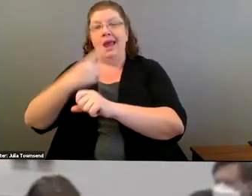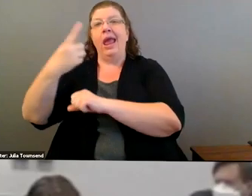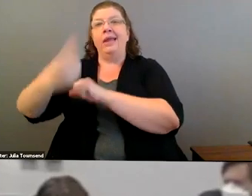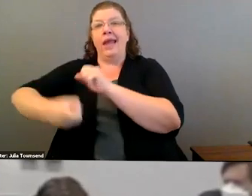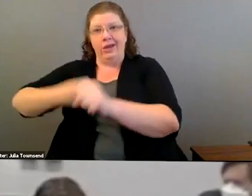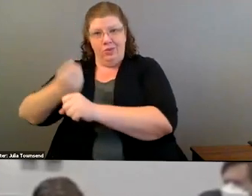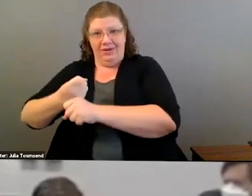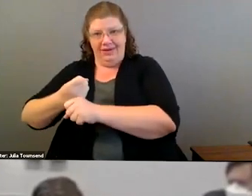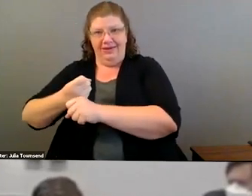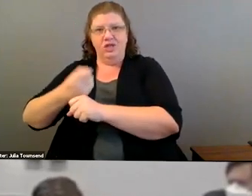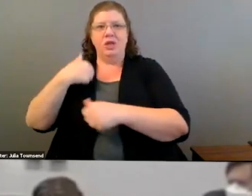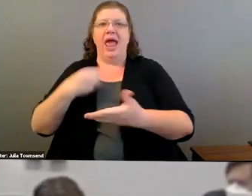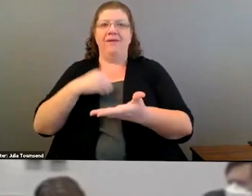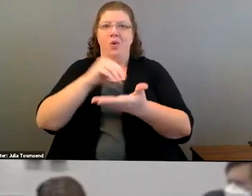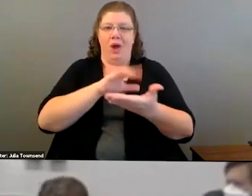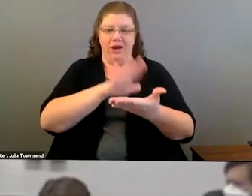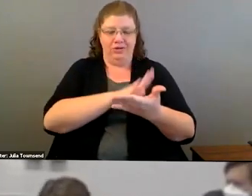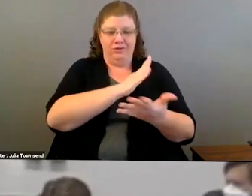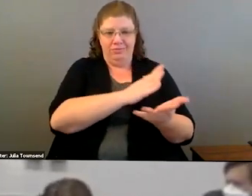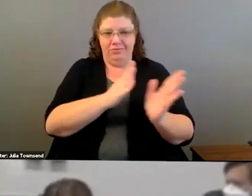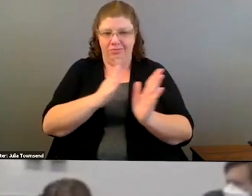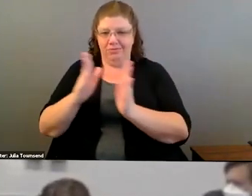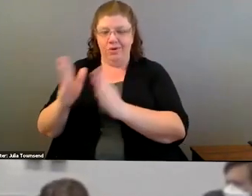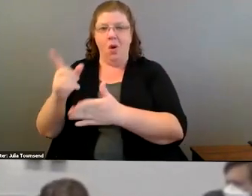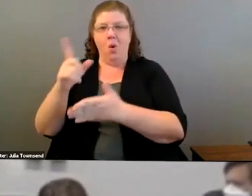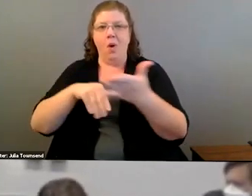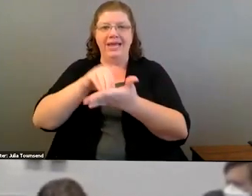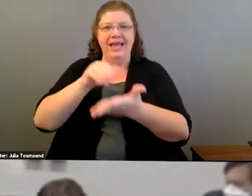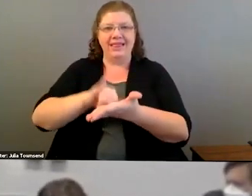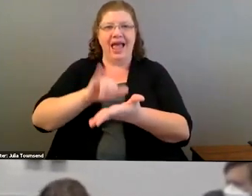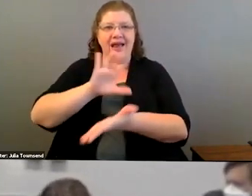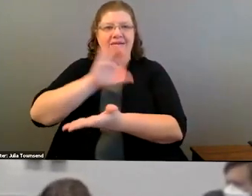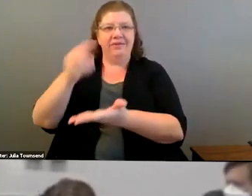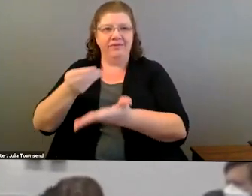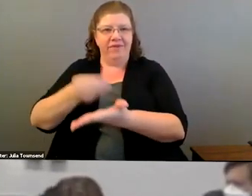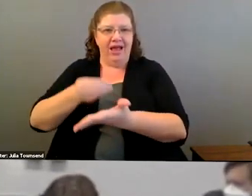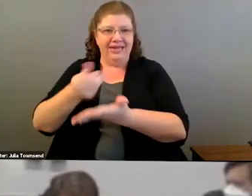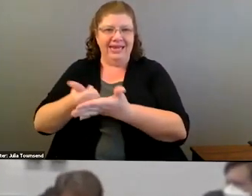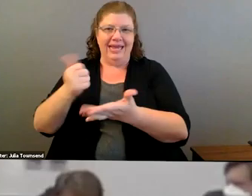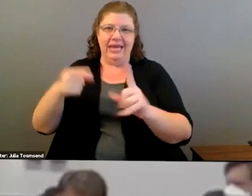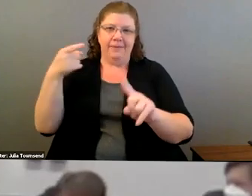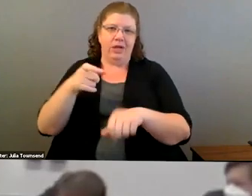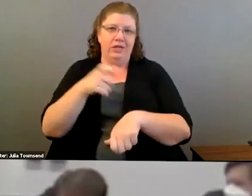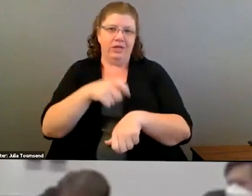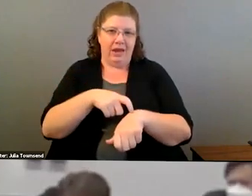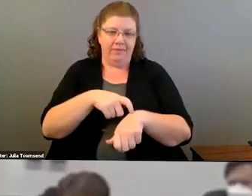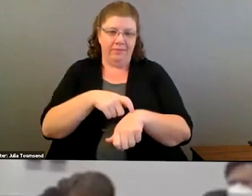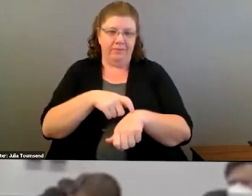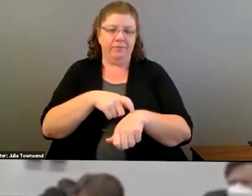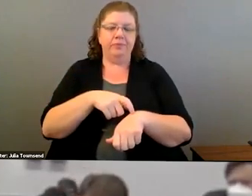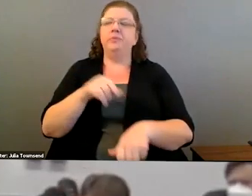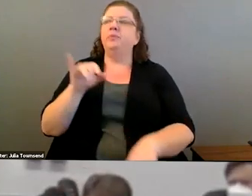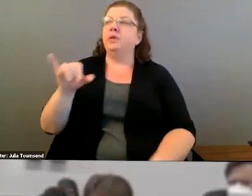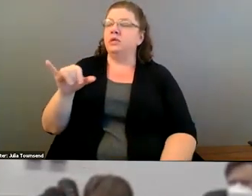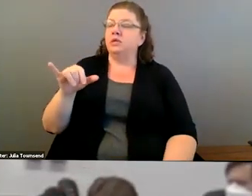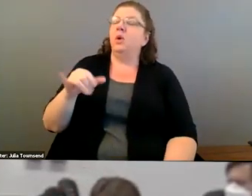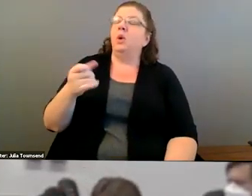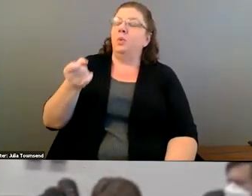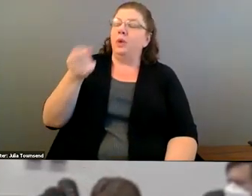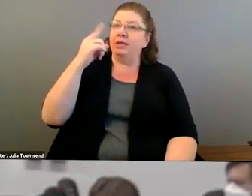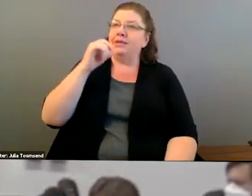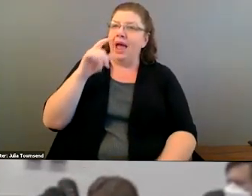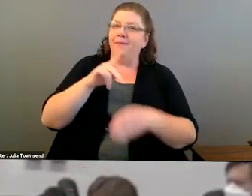anual para tener un registro de lo que está en los fondos entre un momento en particular porque me